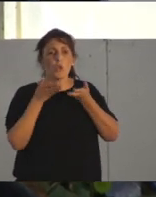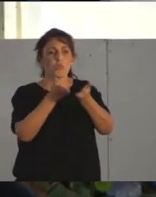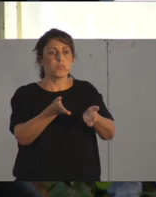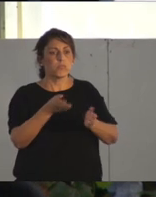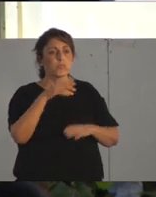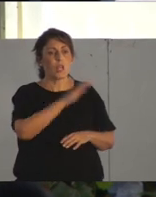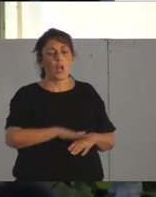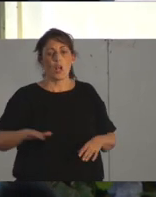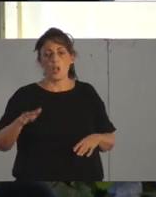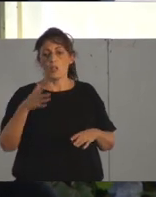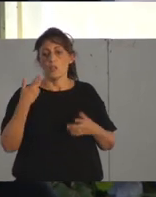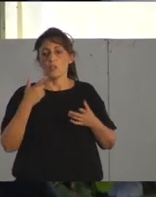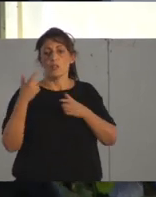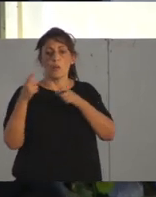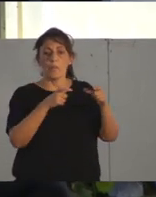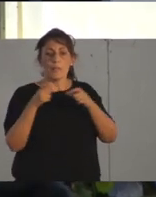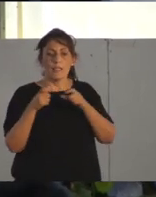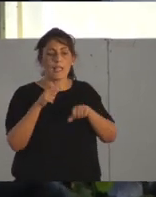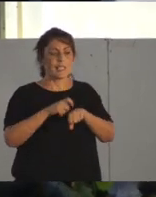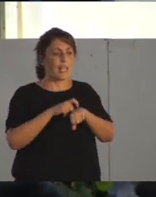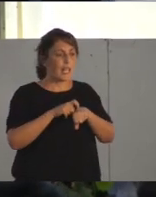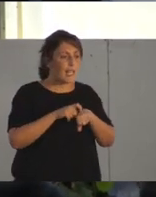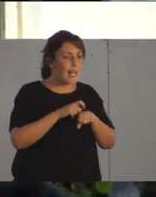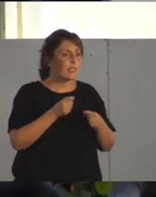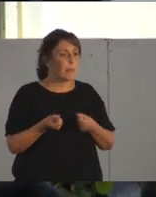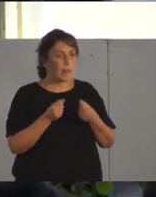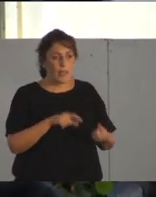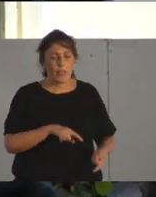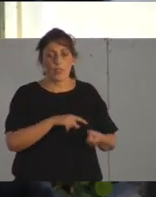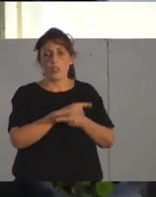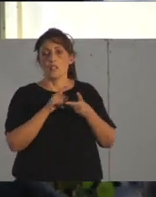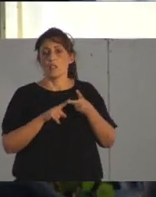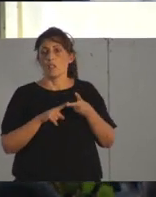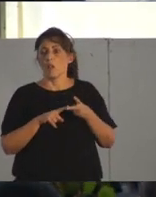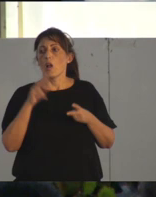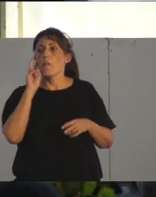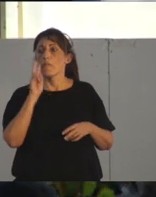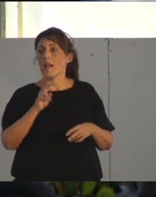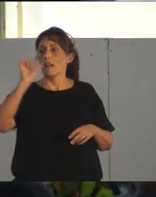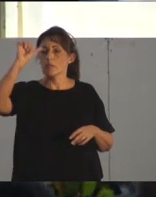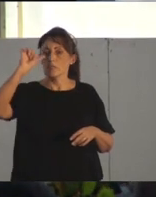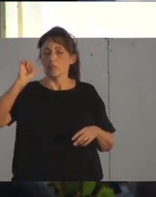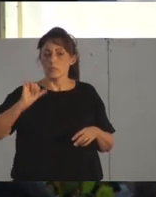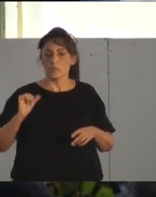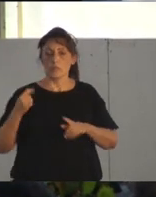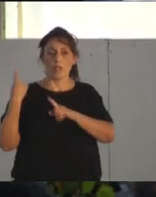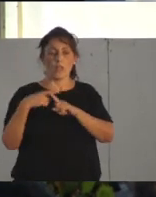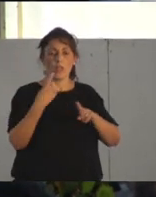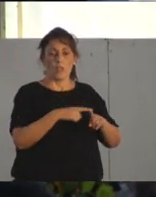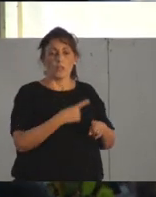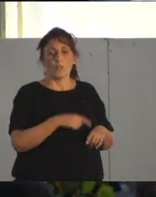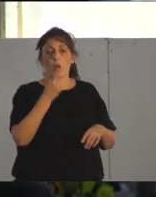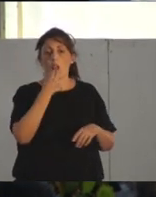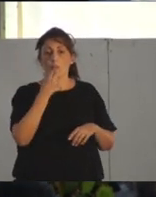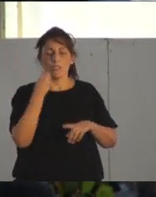menús. Los clasificamos por características similares. Como podéis ver, hay diferentes columnas de